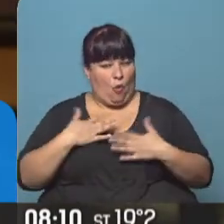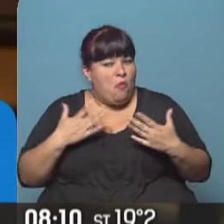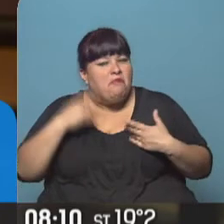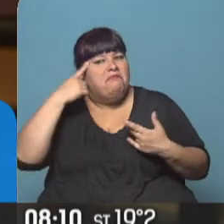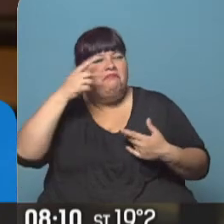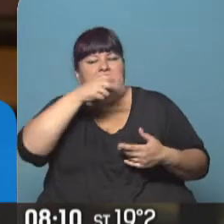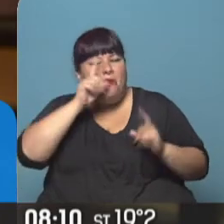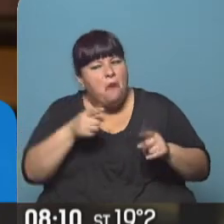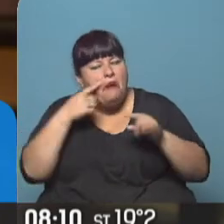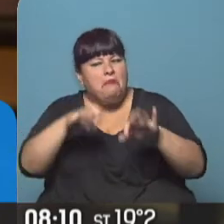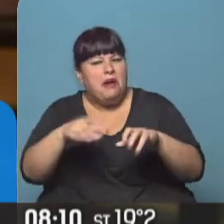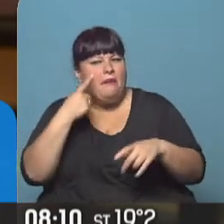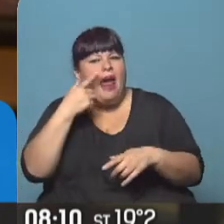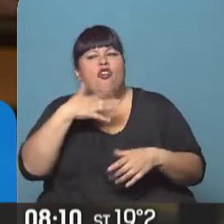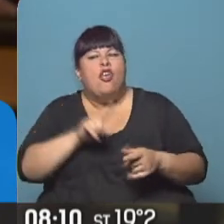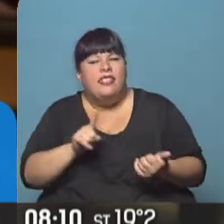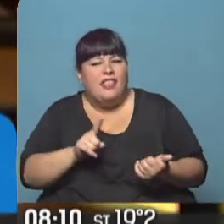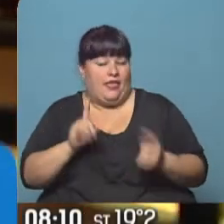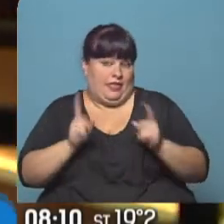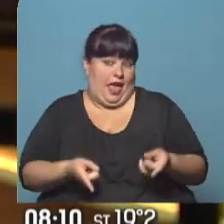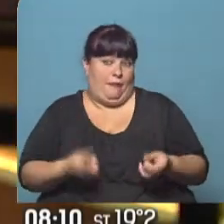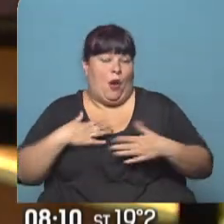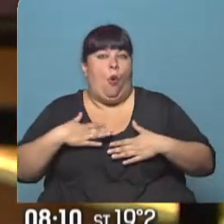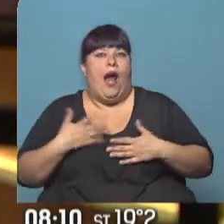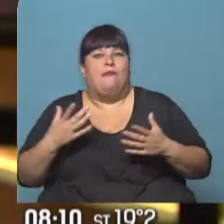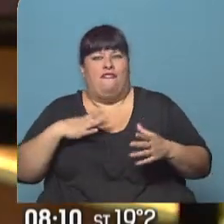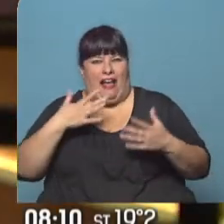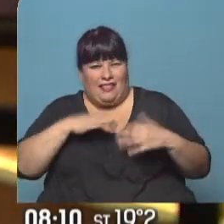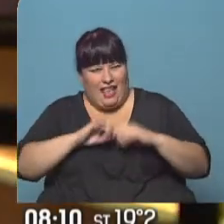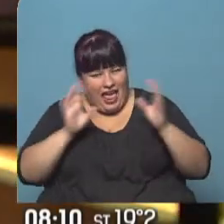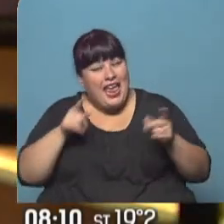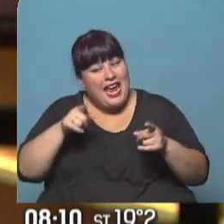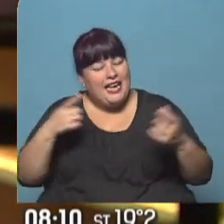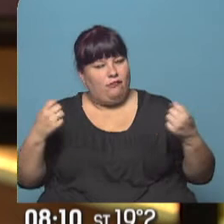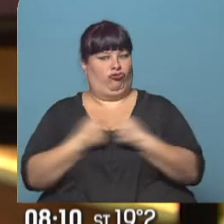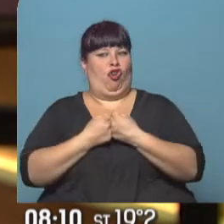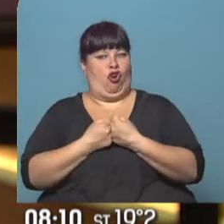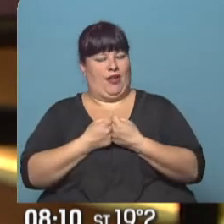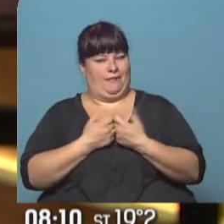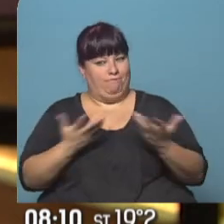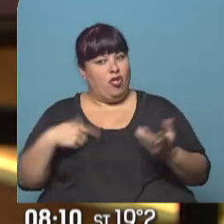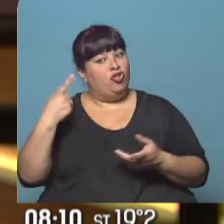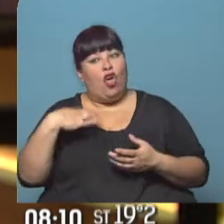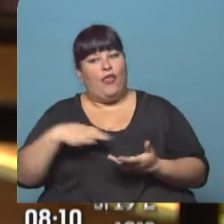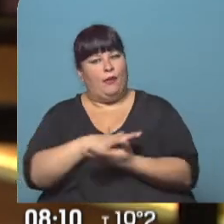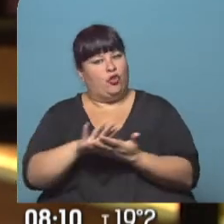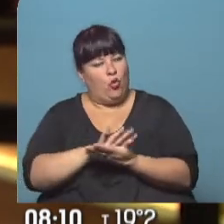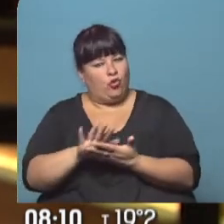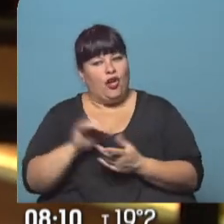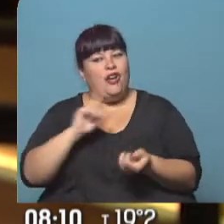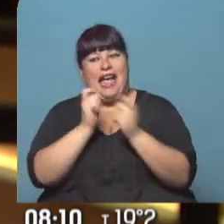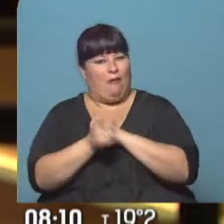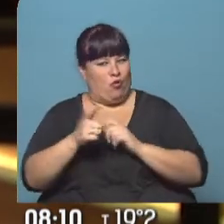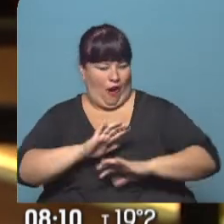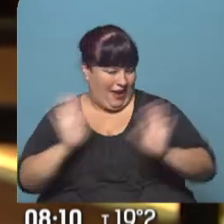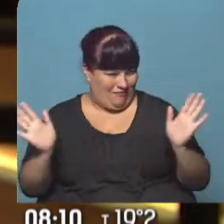su mente estén preparados para entenderlo, ni hablar, por supuesto, biológicamente. Entonces, eso genera un choque que como sociedad tenemos que resolver, porque no lo vamos a cambiar.